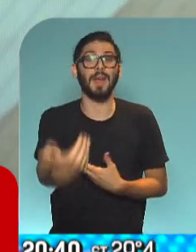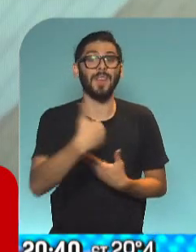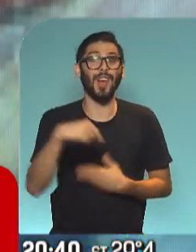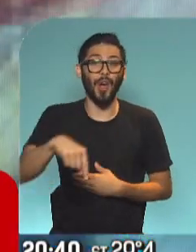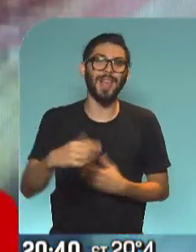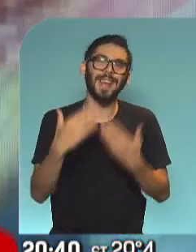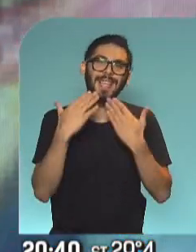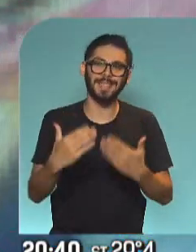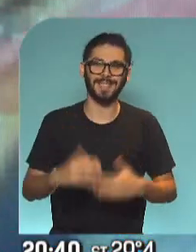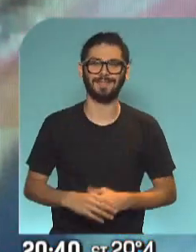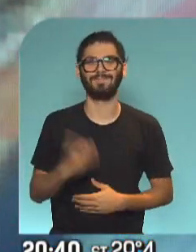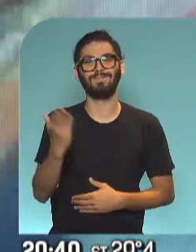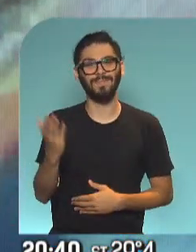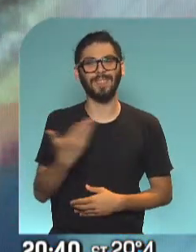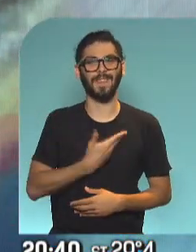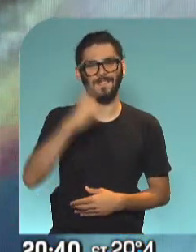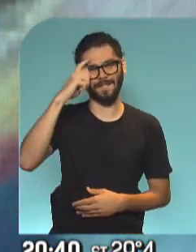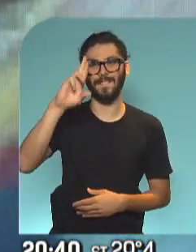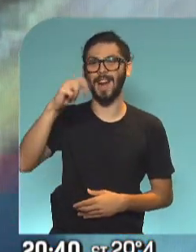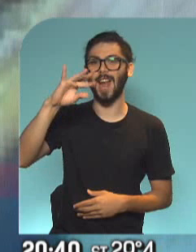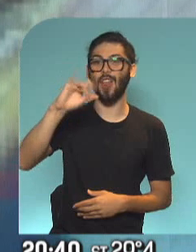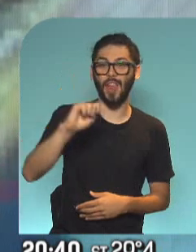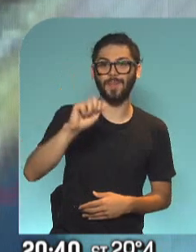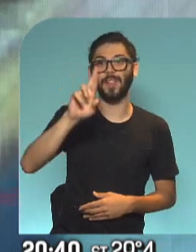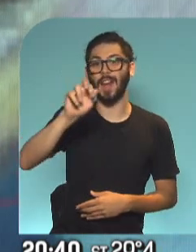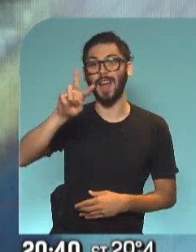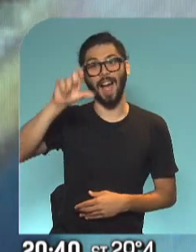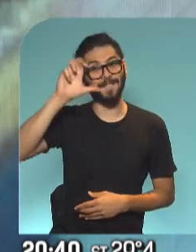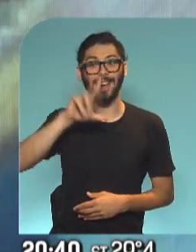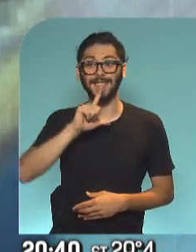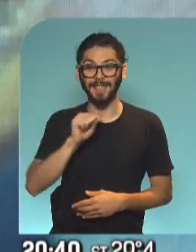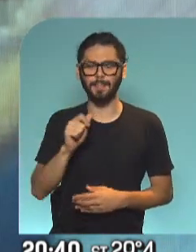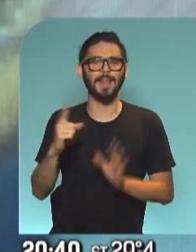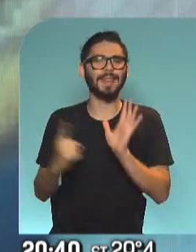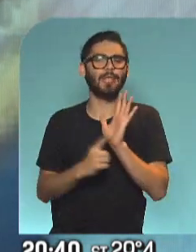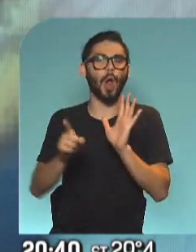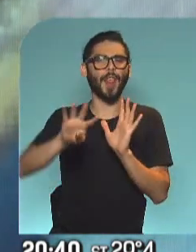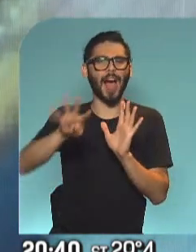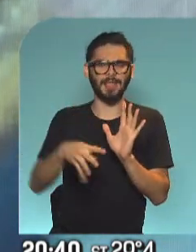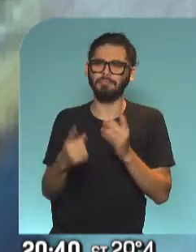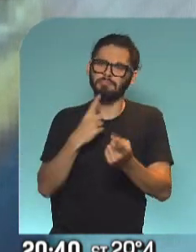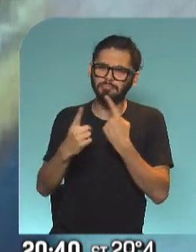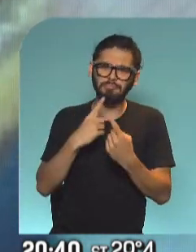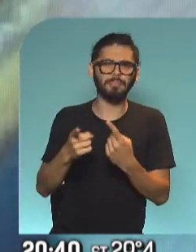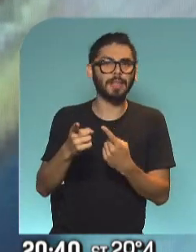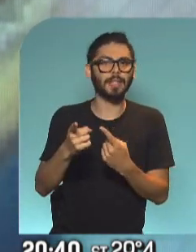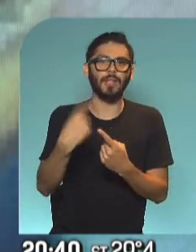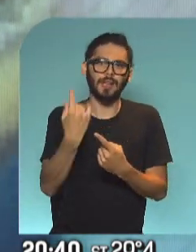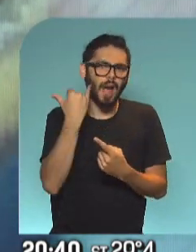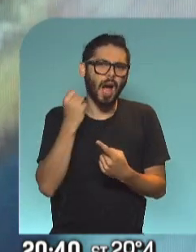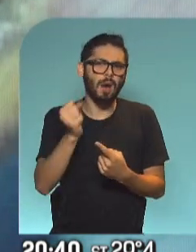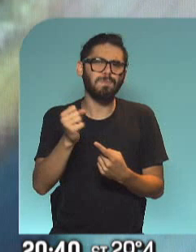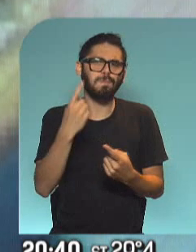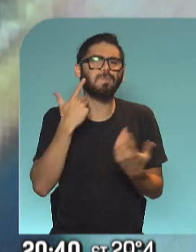No. María Fernanda Raberta, titular de ANSES, hablamos de distintos testimonios, hablamos de distintas entrevistas que ustedes ya están disfrutando, ya